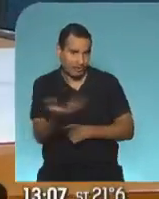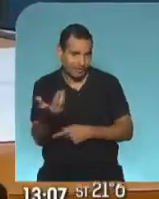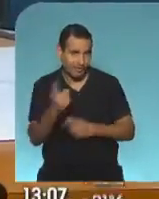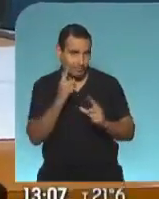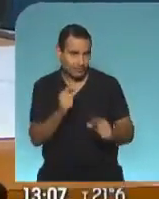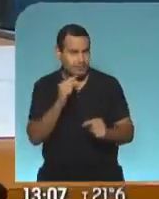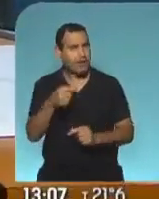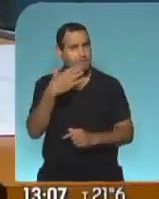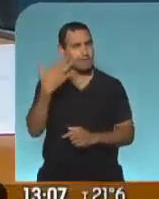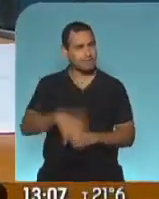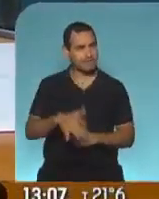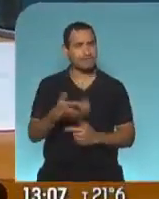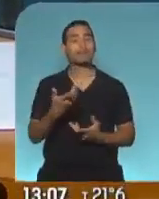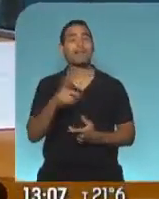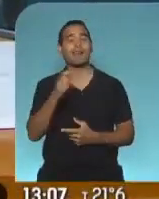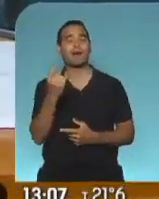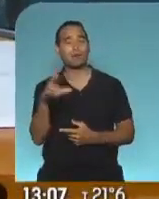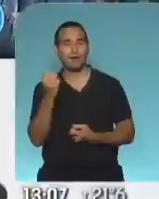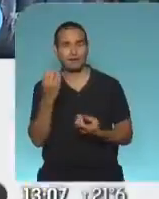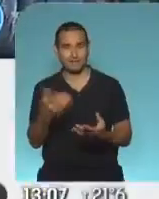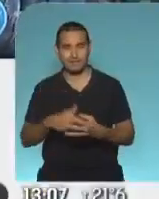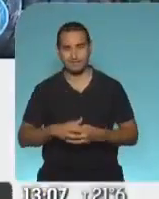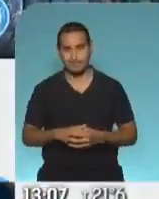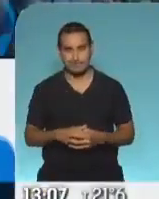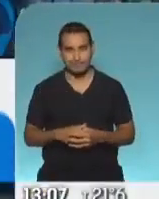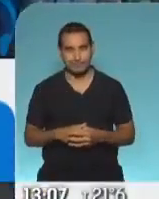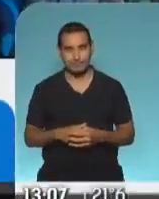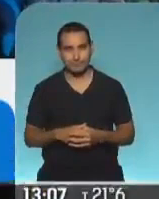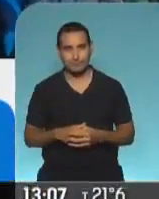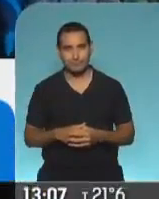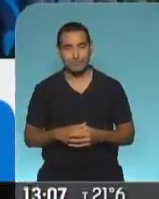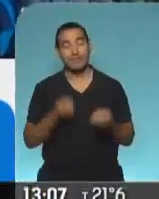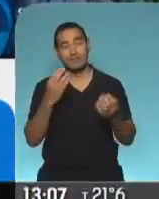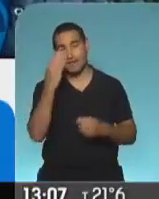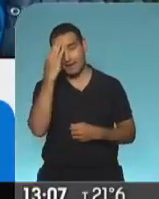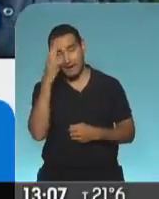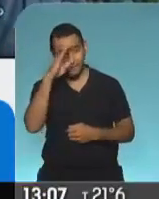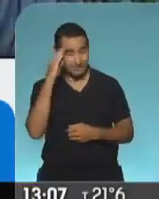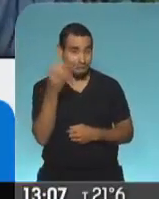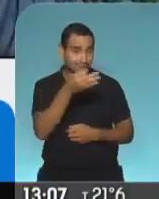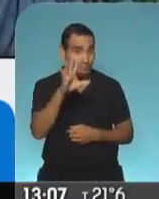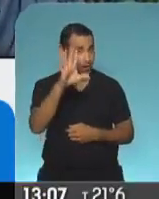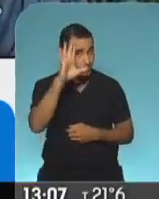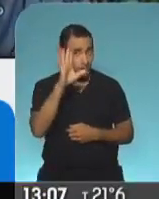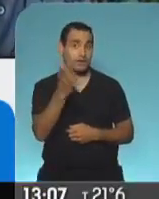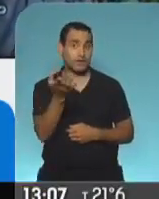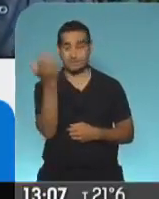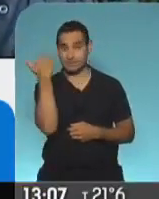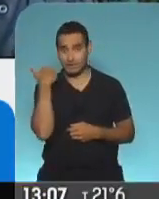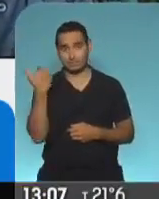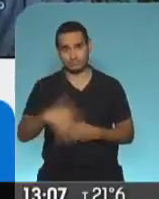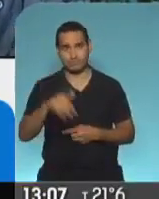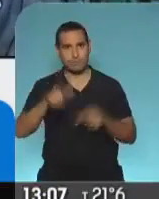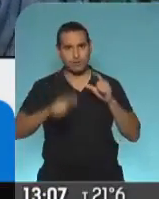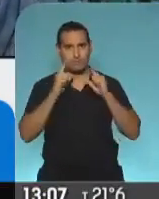Vamos a intentar entender un poquito más. Estamos con Laura Maiocchi. Laura, ¿cómo estás? Bienvenida. ¿Cómo te va, Alejandro? Silvia, recordemos que, claro, en la jornada de ayer hubo un